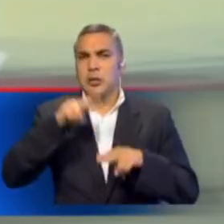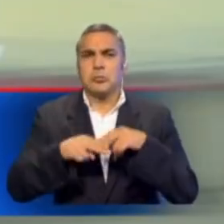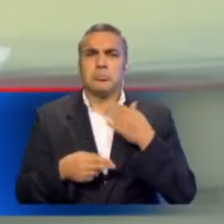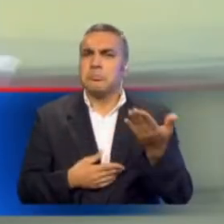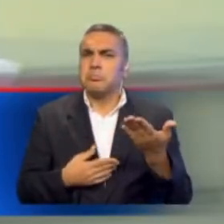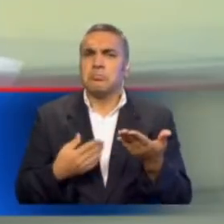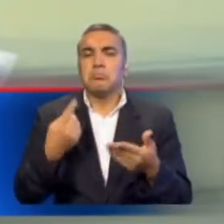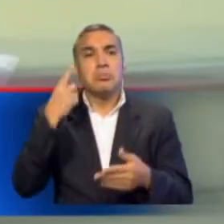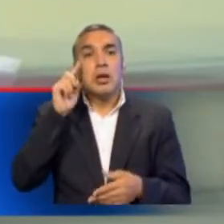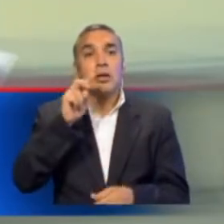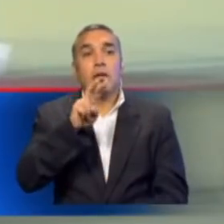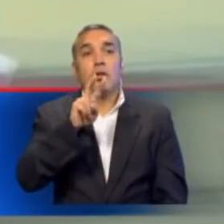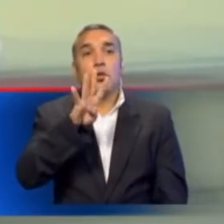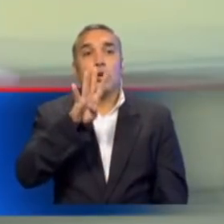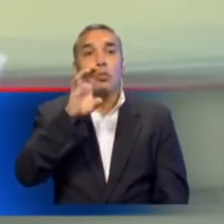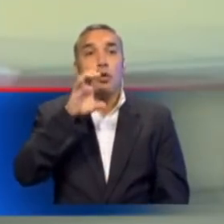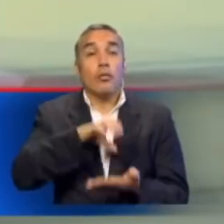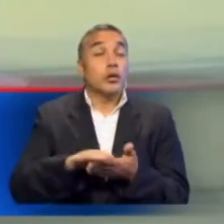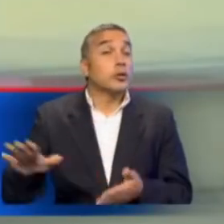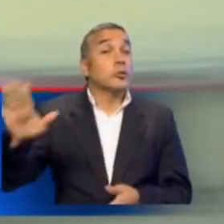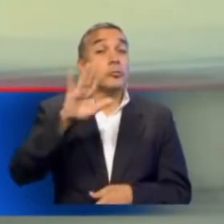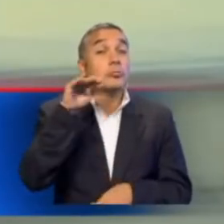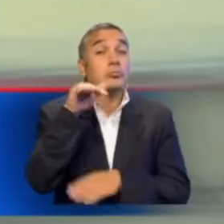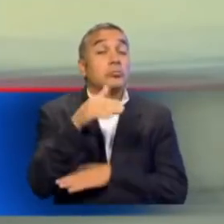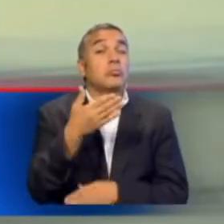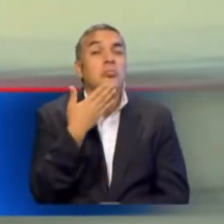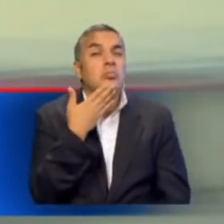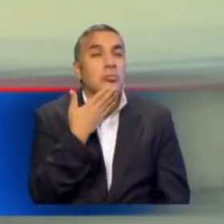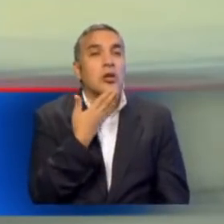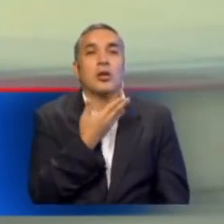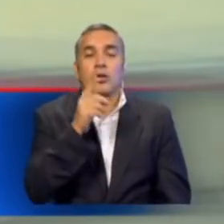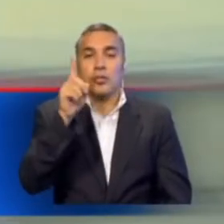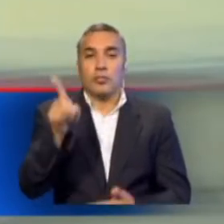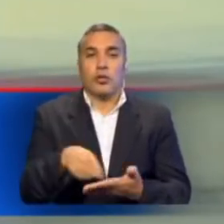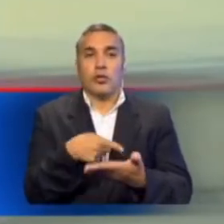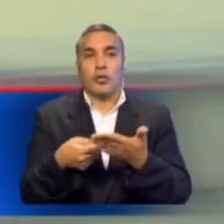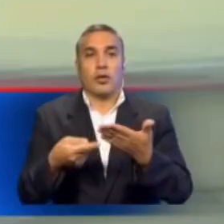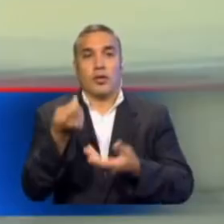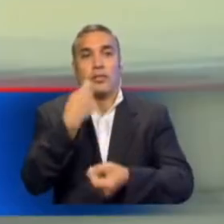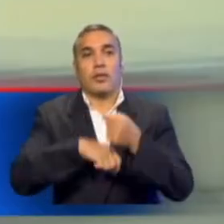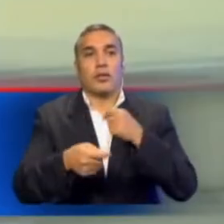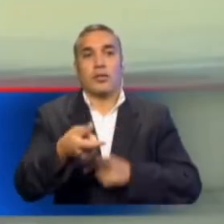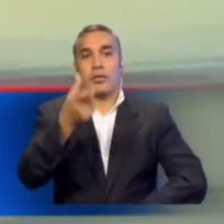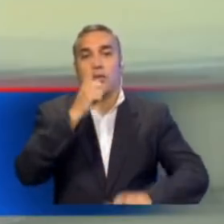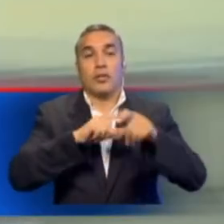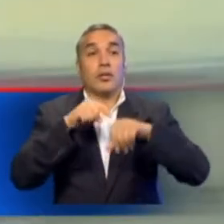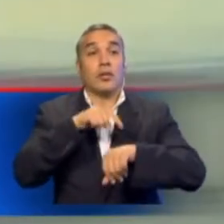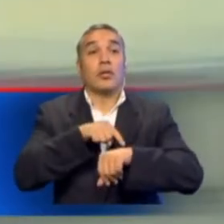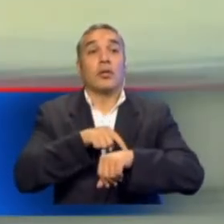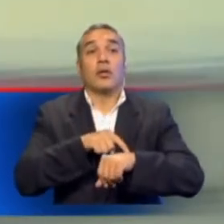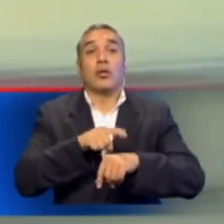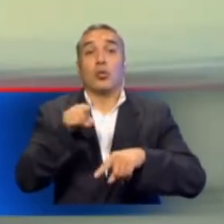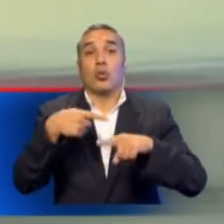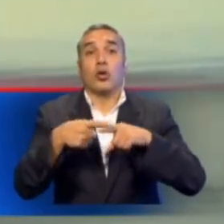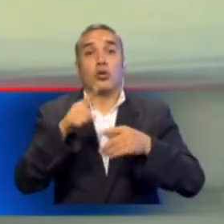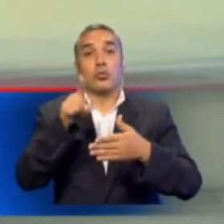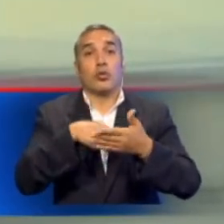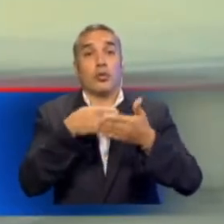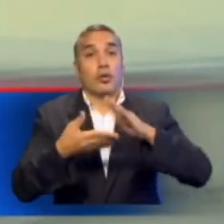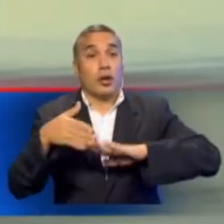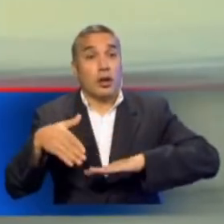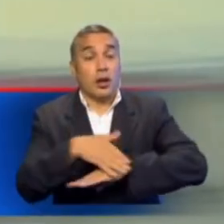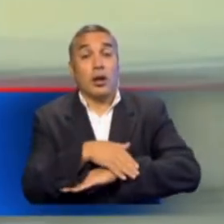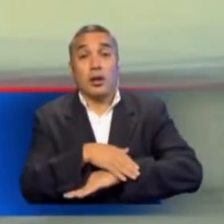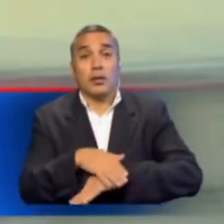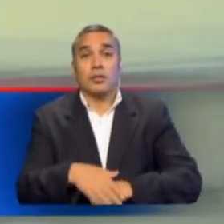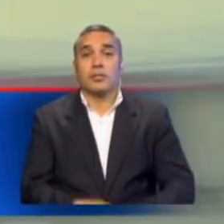que rigen para las 24 provincias del país. Queda prohibida la venta y consumo de alcohol en el horario del toque de queda desde